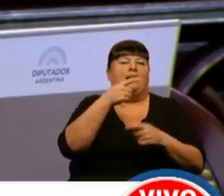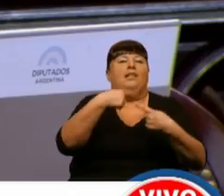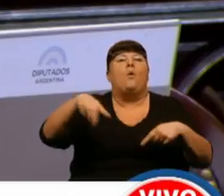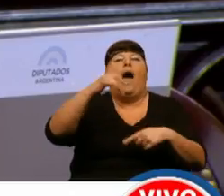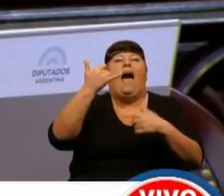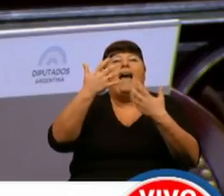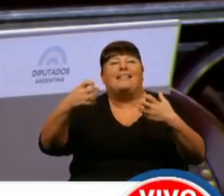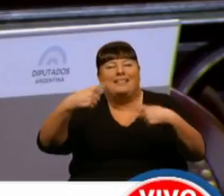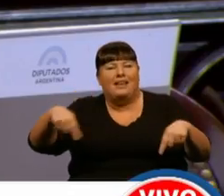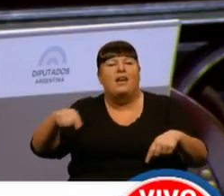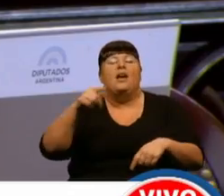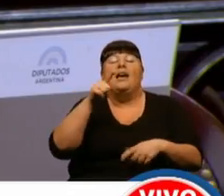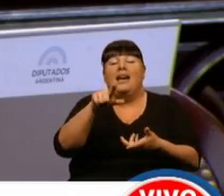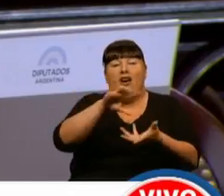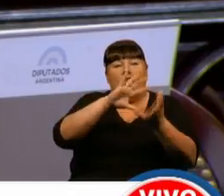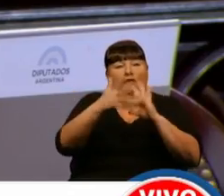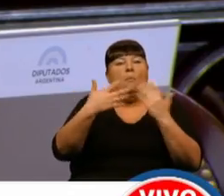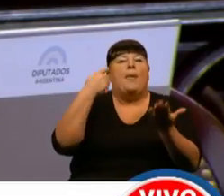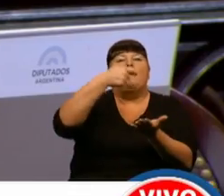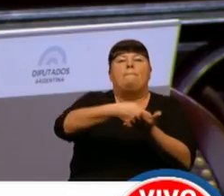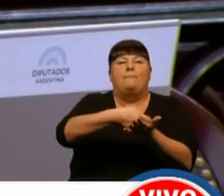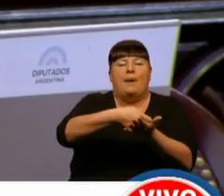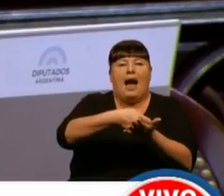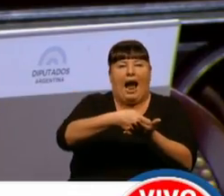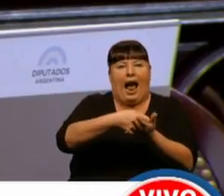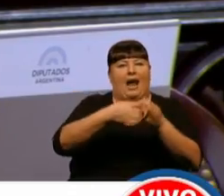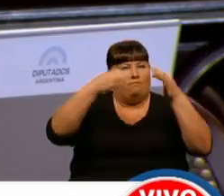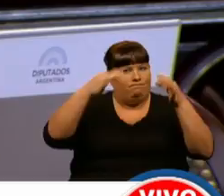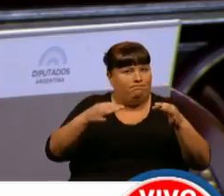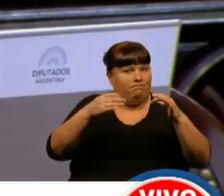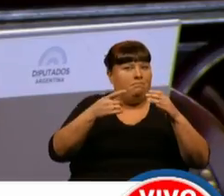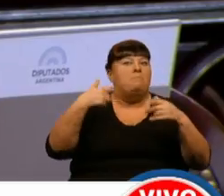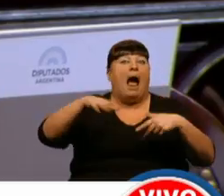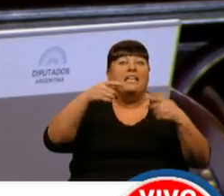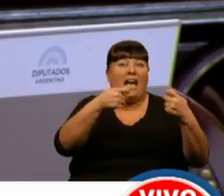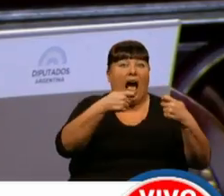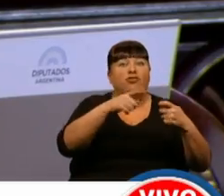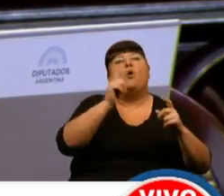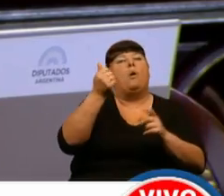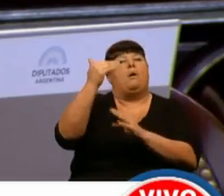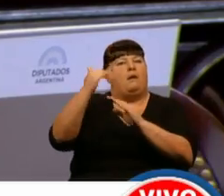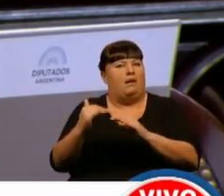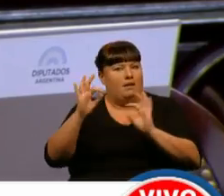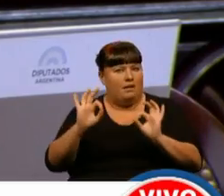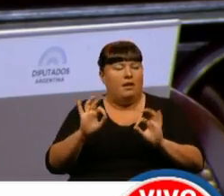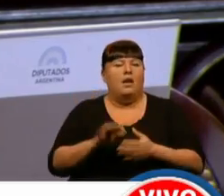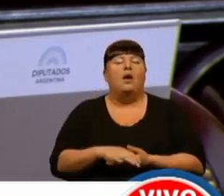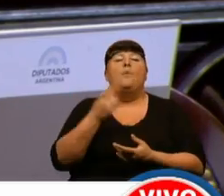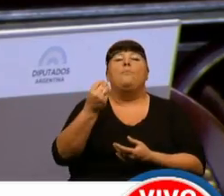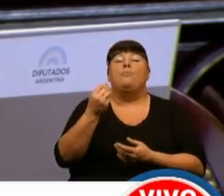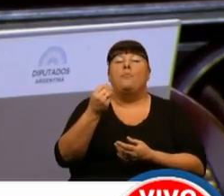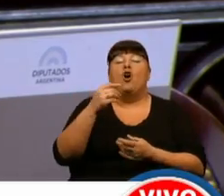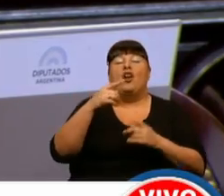sé que podrán de este modo pagar una tarifa más justa a mayor consumo y esto porque el nivel